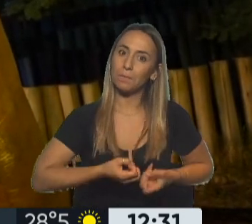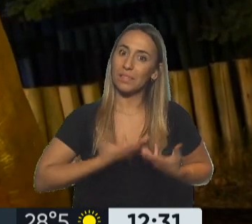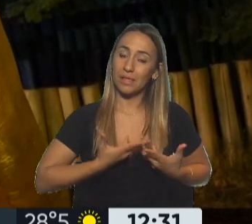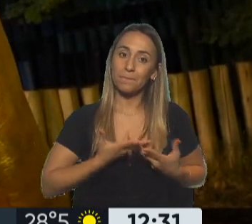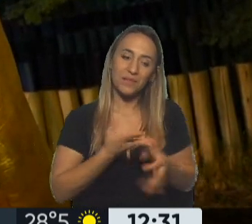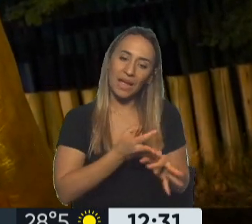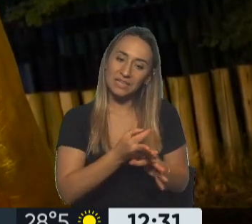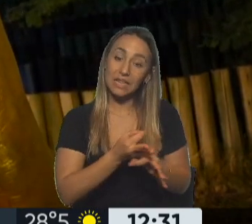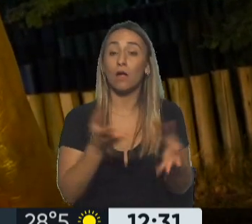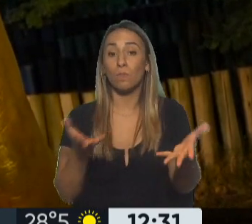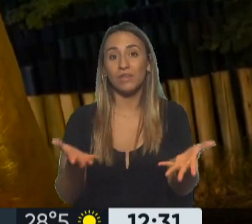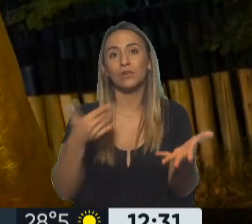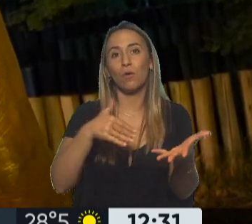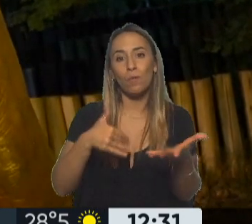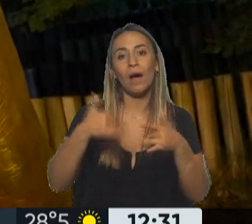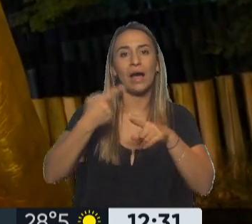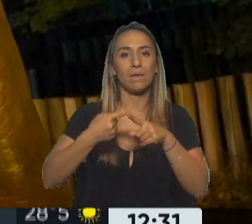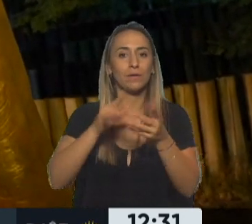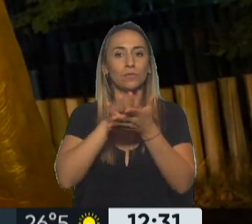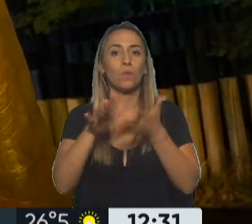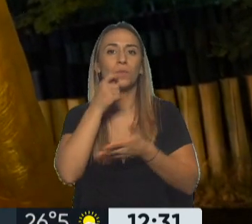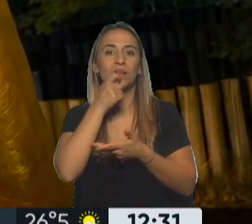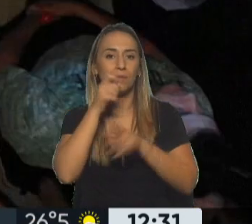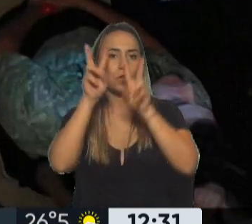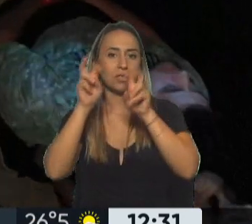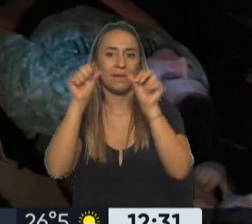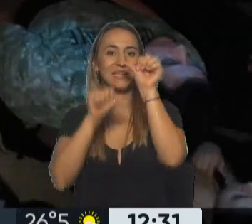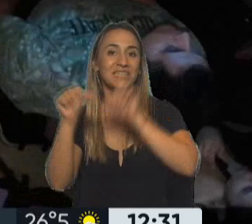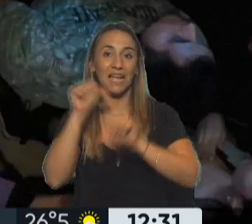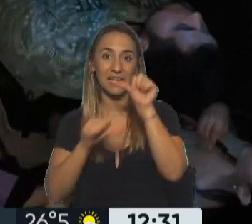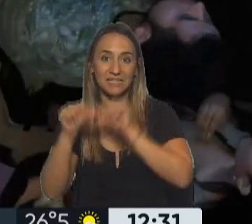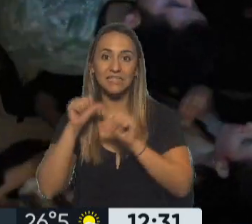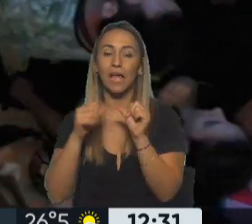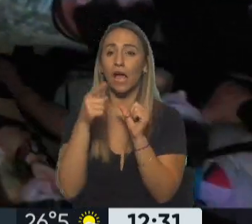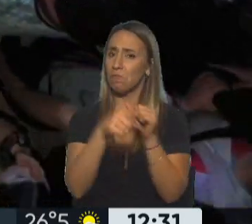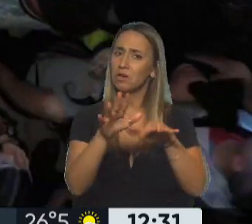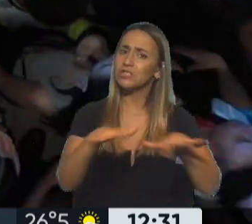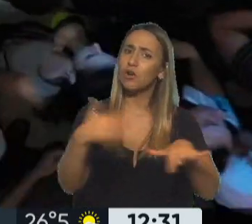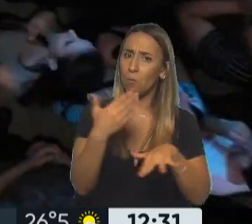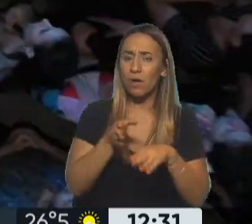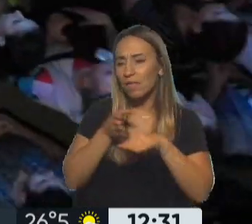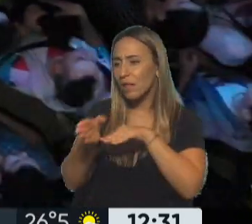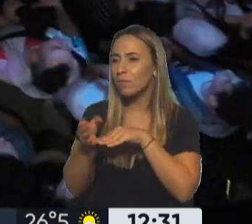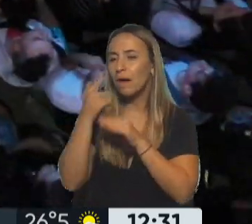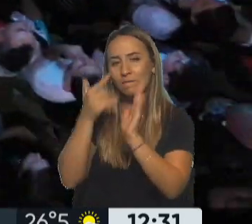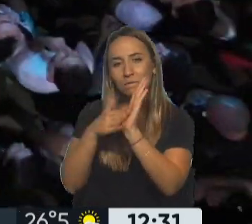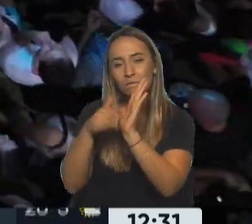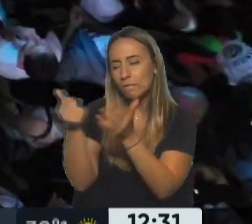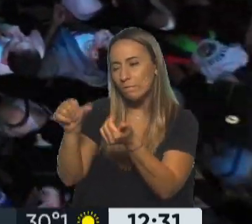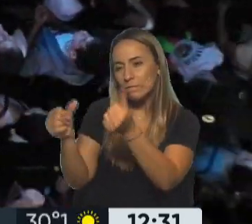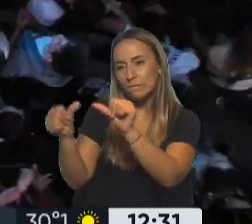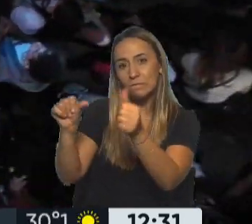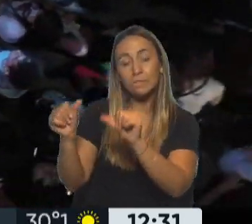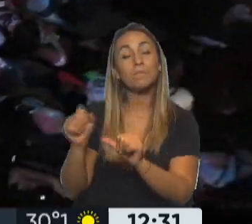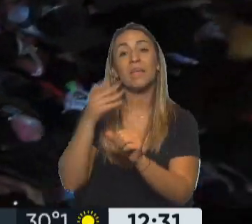Por eso va a inaugurar nuevas atracciones como Ciencia en Movimiento, un espacio con experimentos lúdicos del Ministerio de Ciencia, Tecnología e Innovación